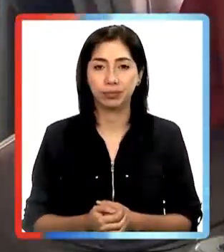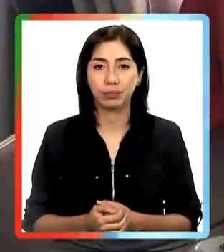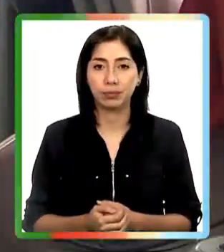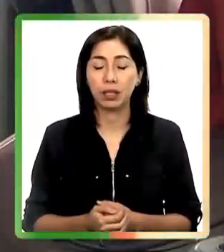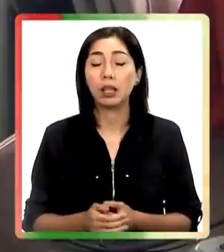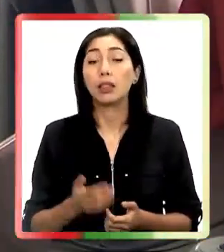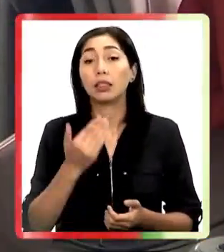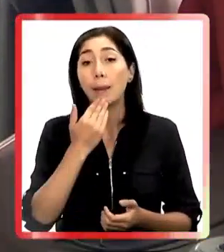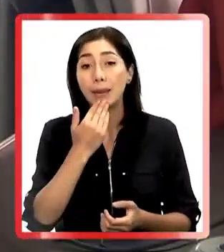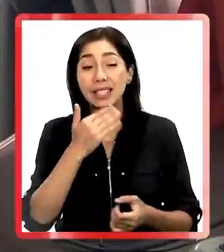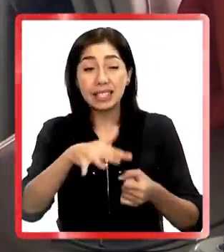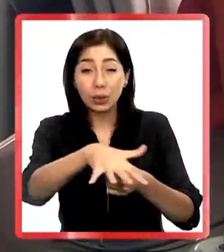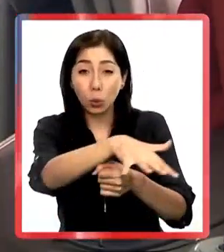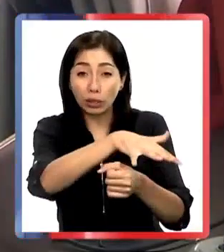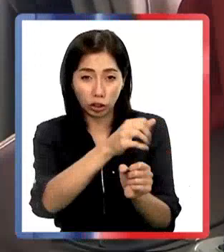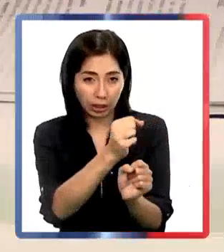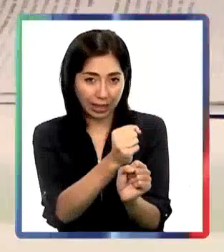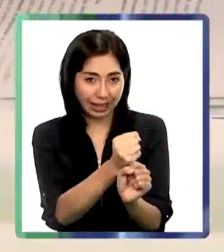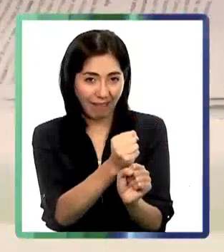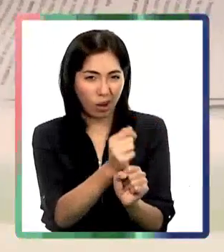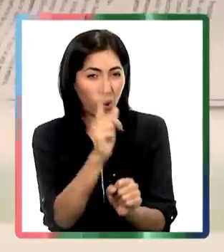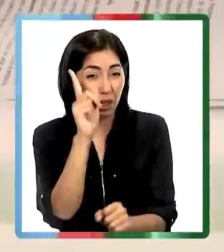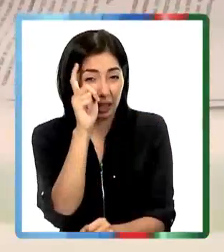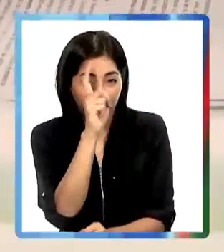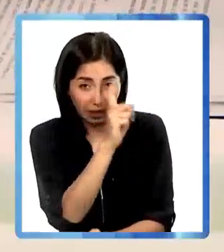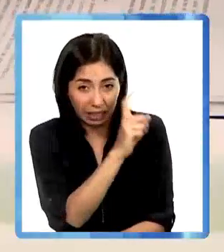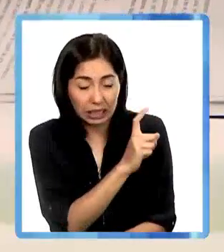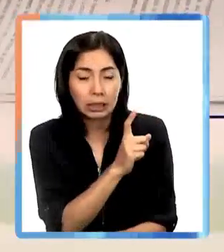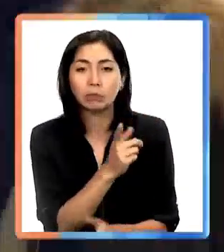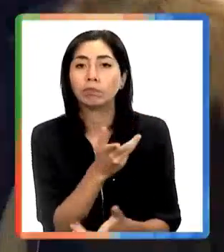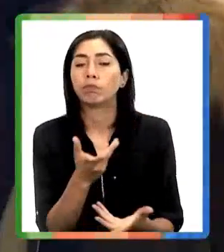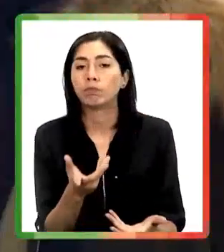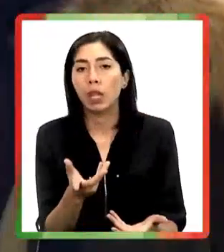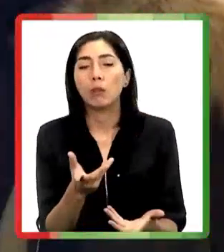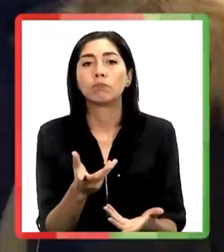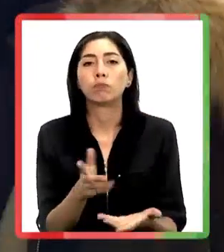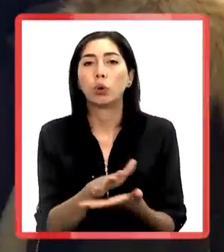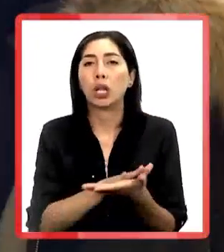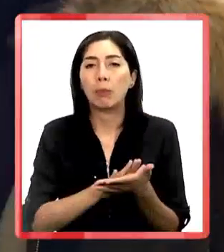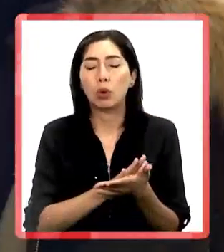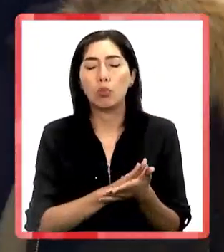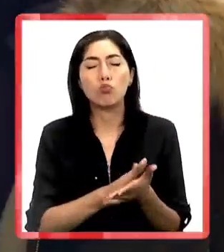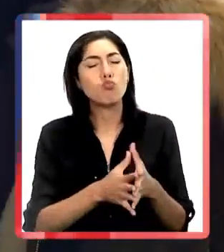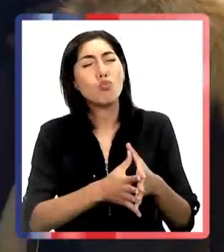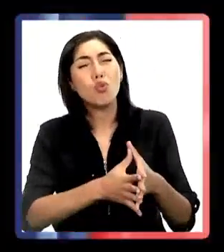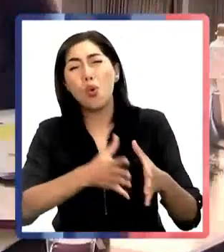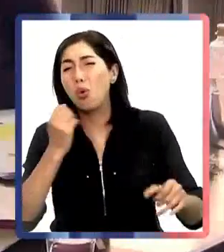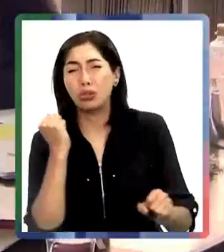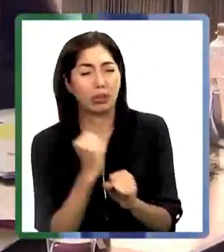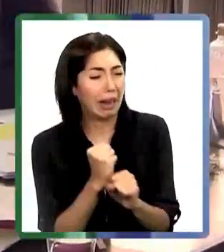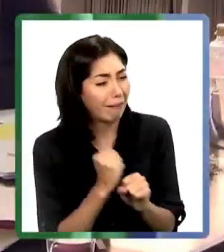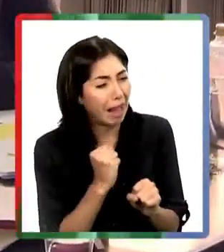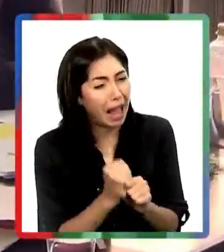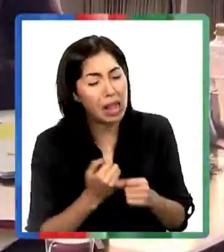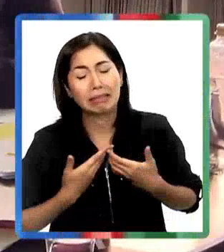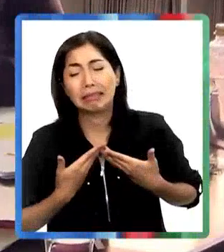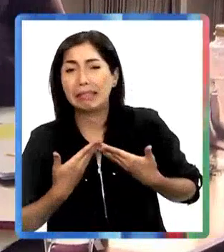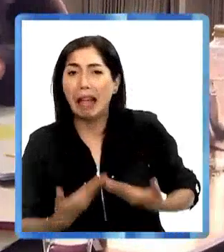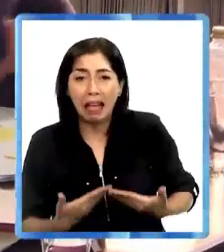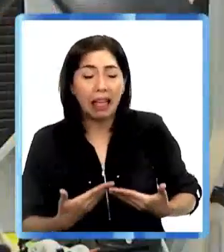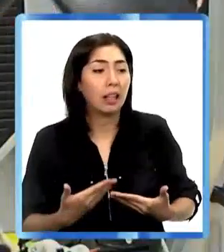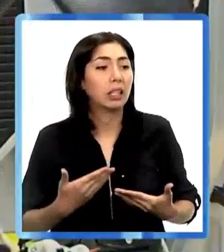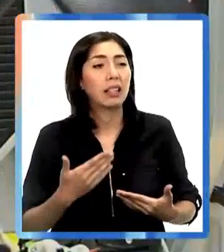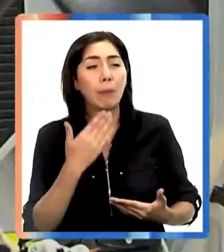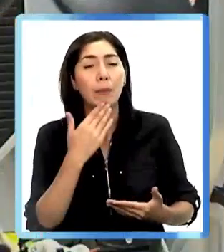las condiciones laborales también son complejas, condiciones de sobrecarga laboral, ambientes